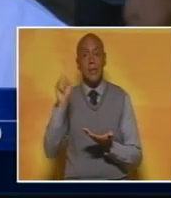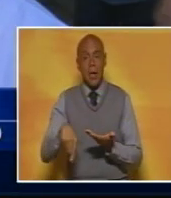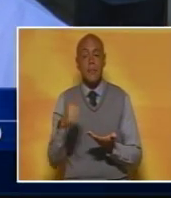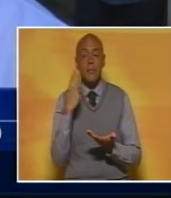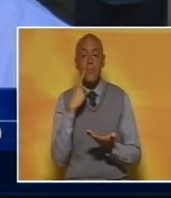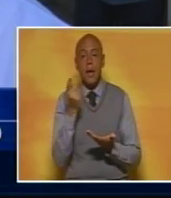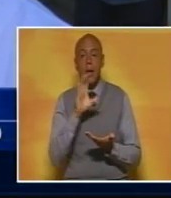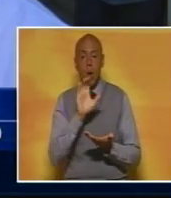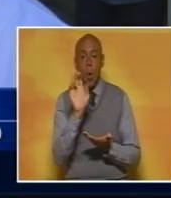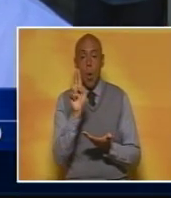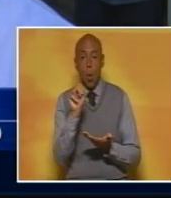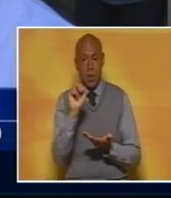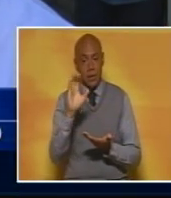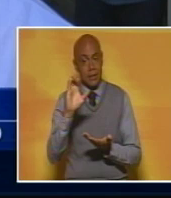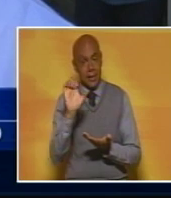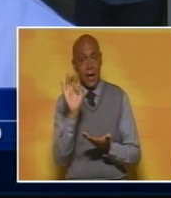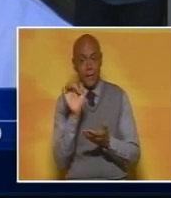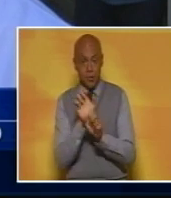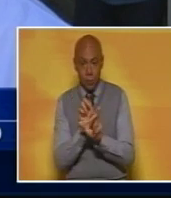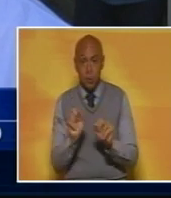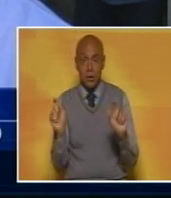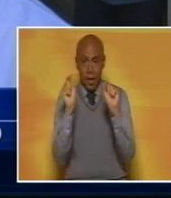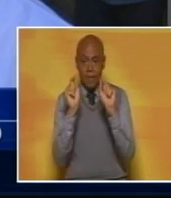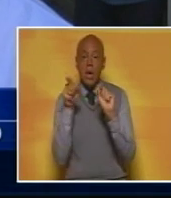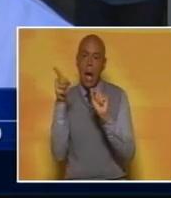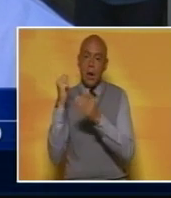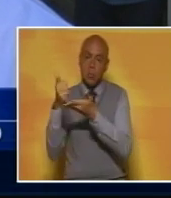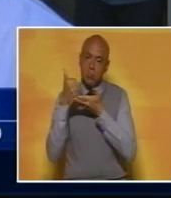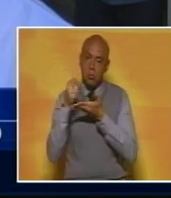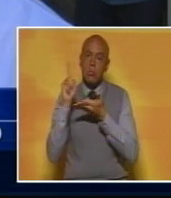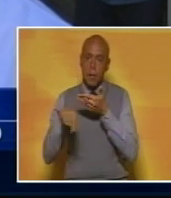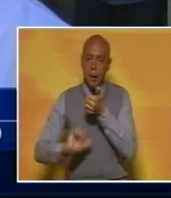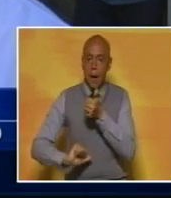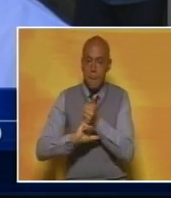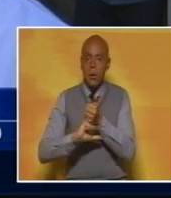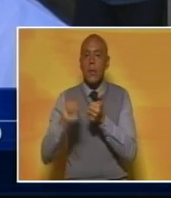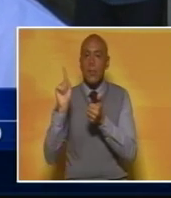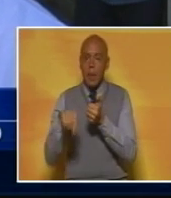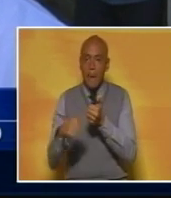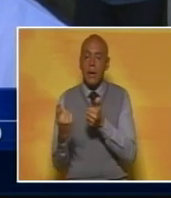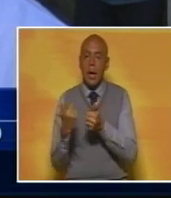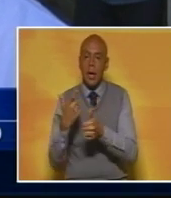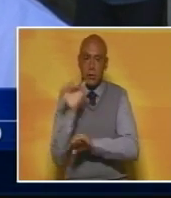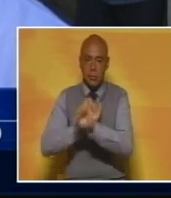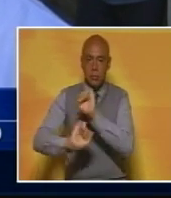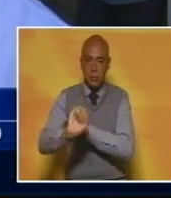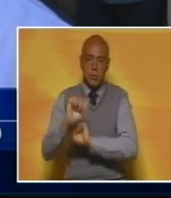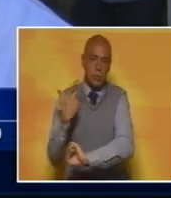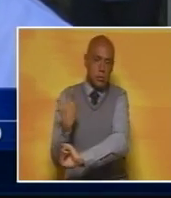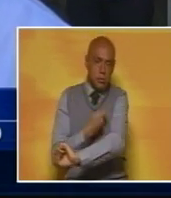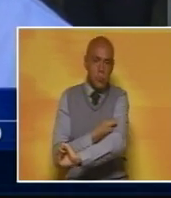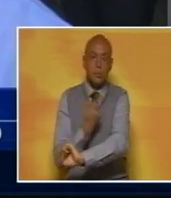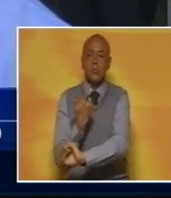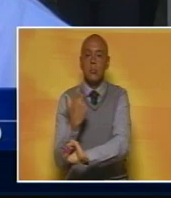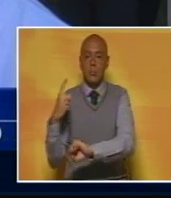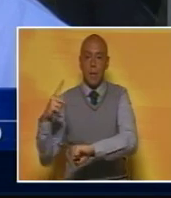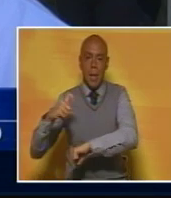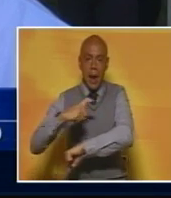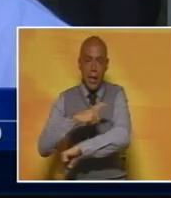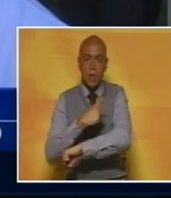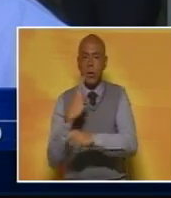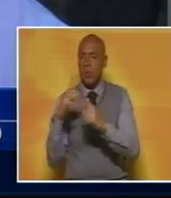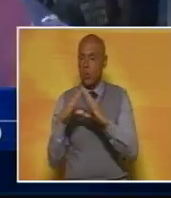UNICEF dentro del hospital, que también nos han aportado fórmulas, antiparasitarios, multivitamínicos, con eso más o menos es lo que